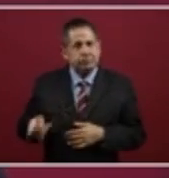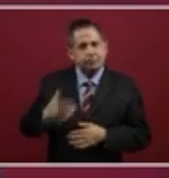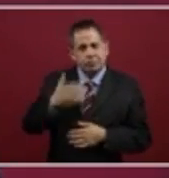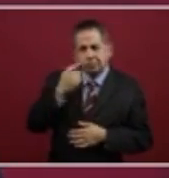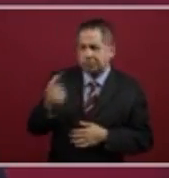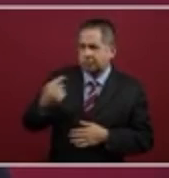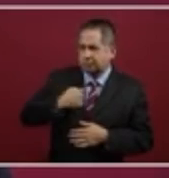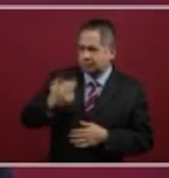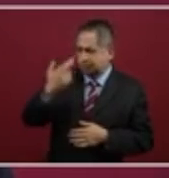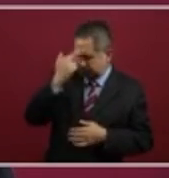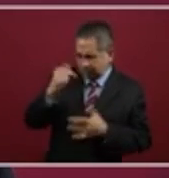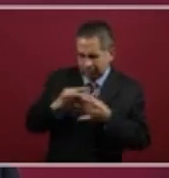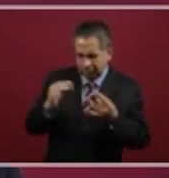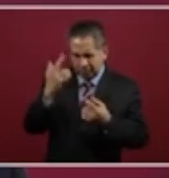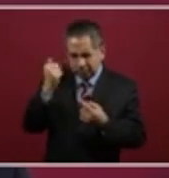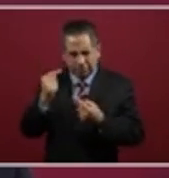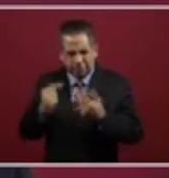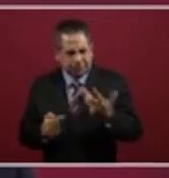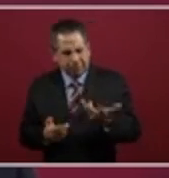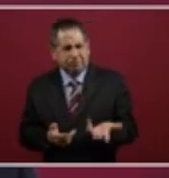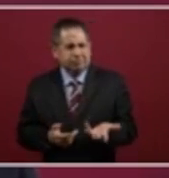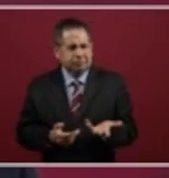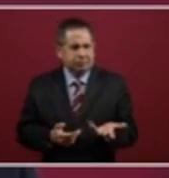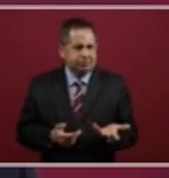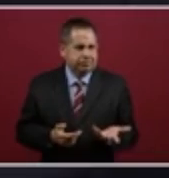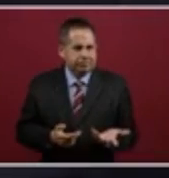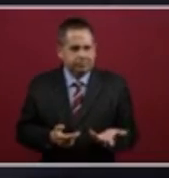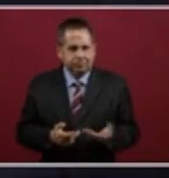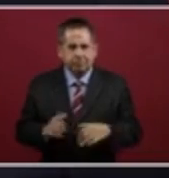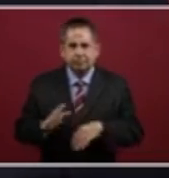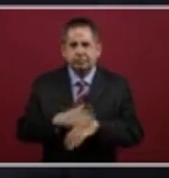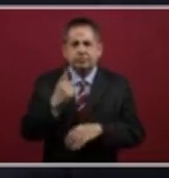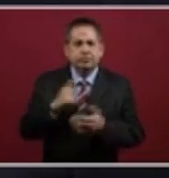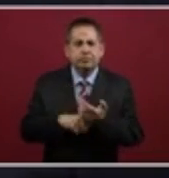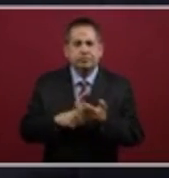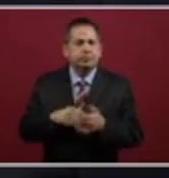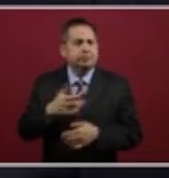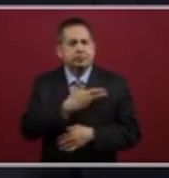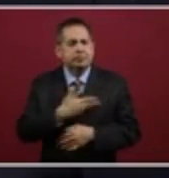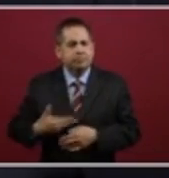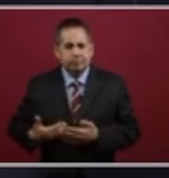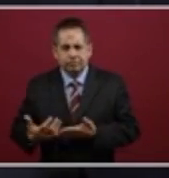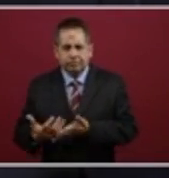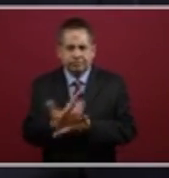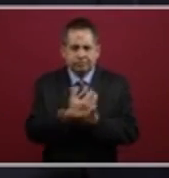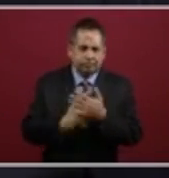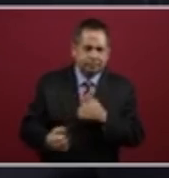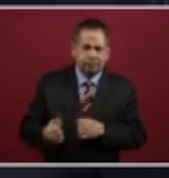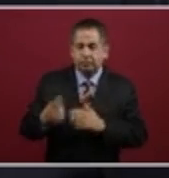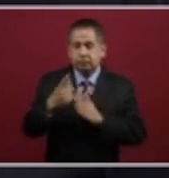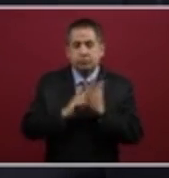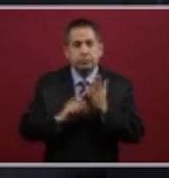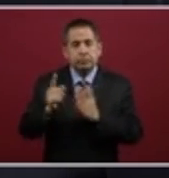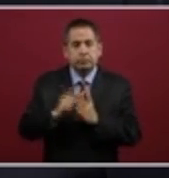qué el presidente va a ganar 108 mil pesos